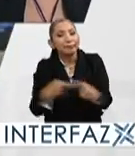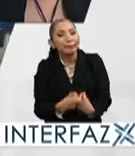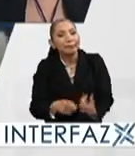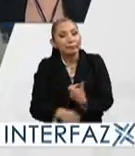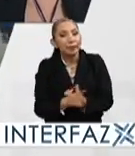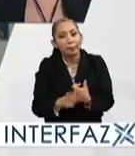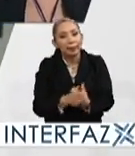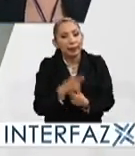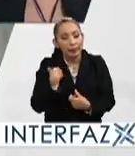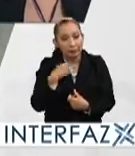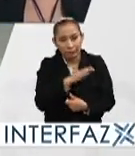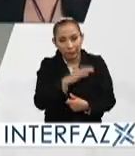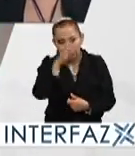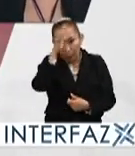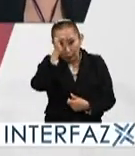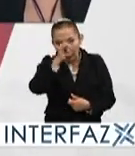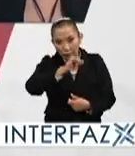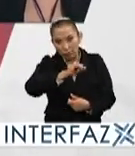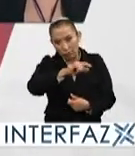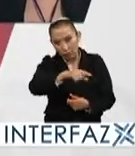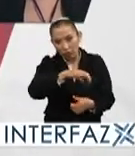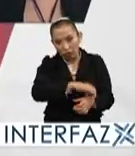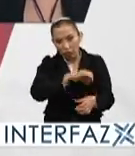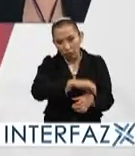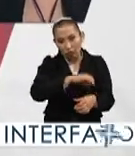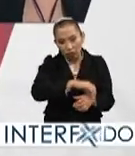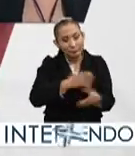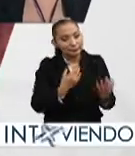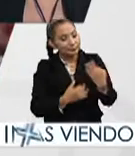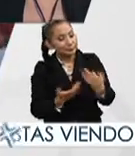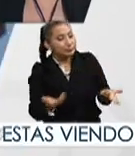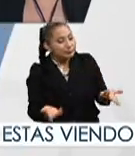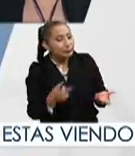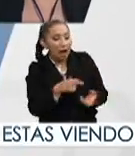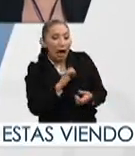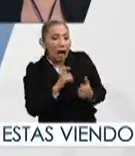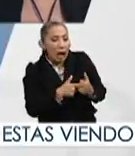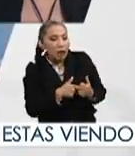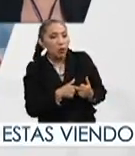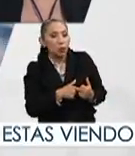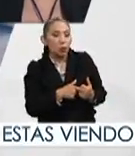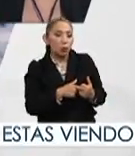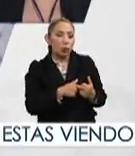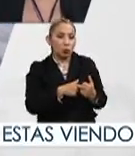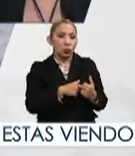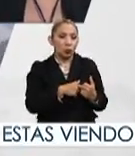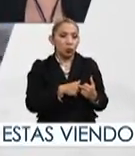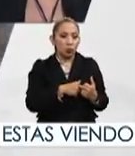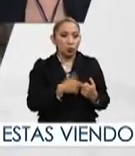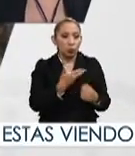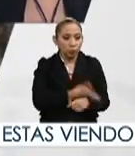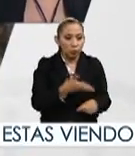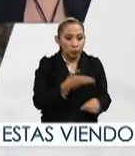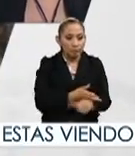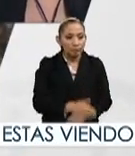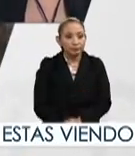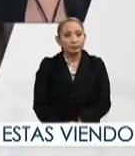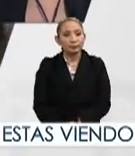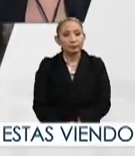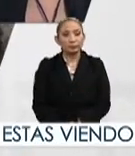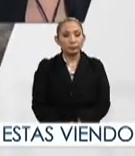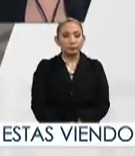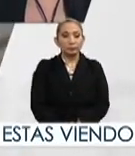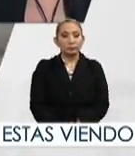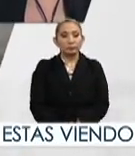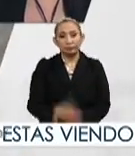acordar con su médico o el profesional de la salud que los atendió pues algún tipo de arreglo, vamos a decir, ¿no?